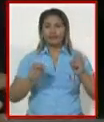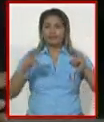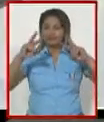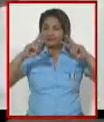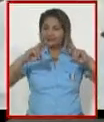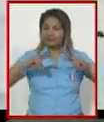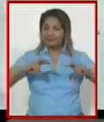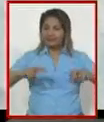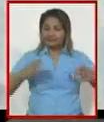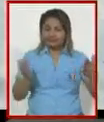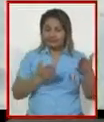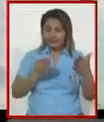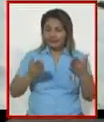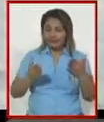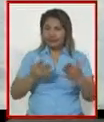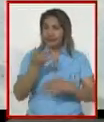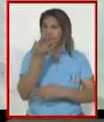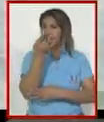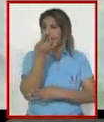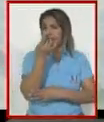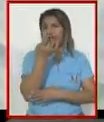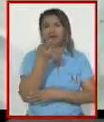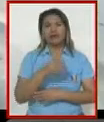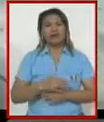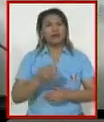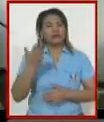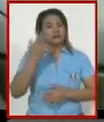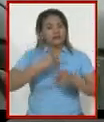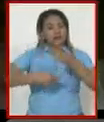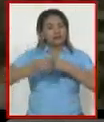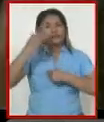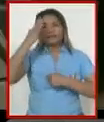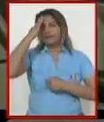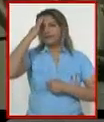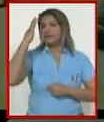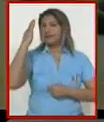revisión del narcotráfico, porque eran